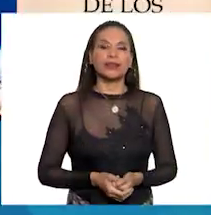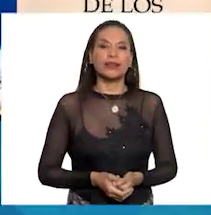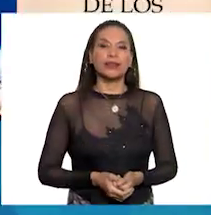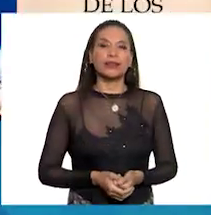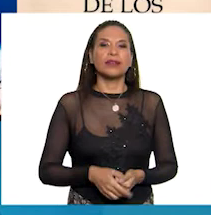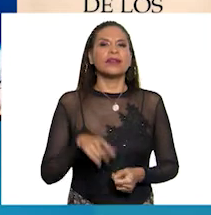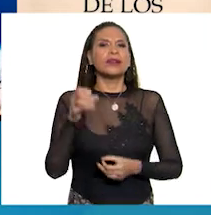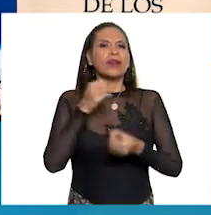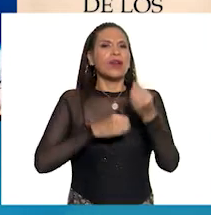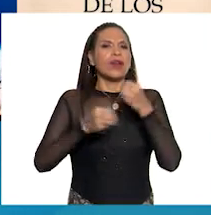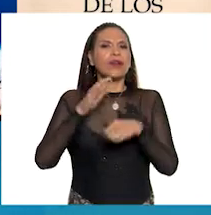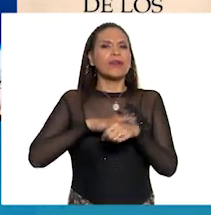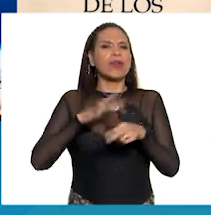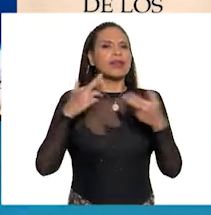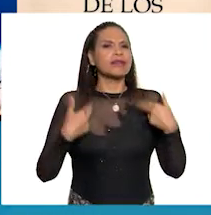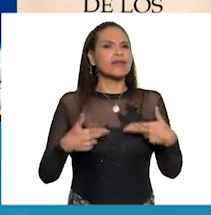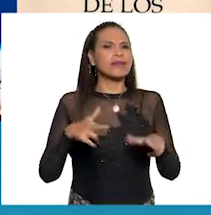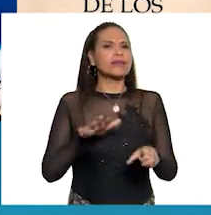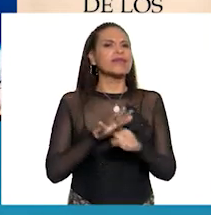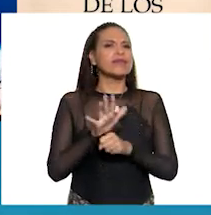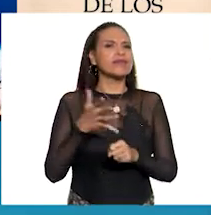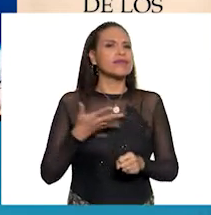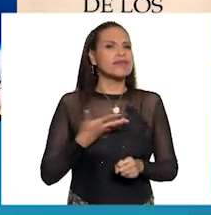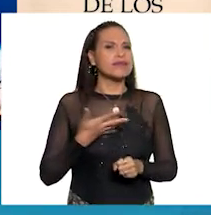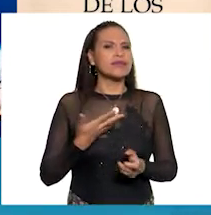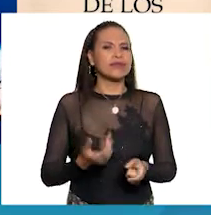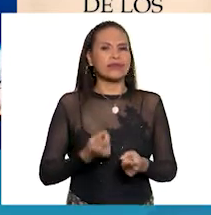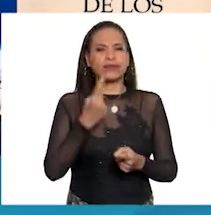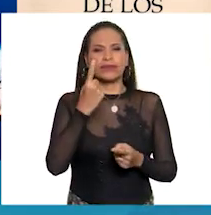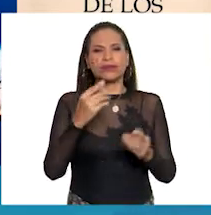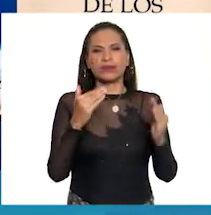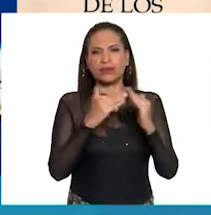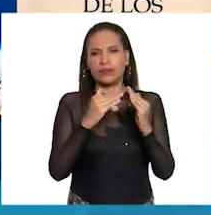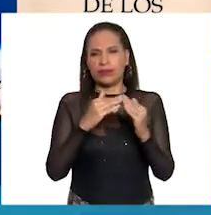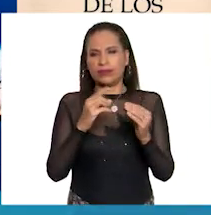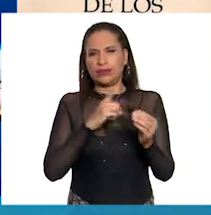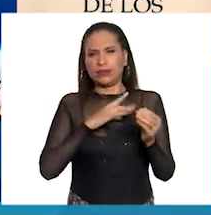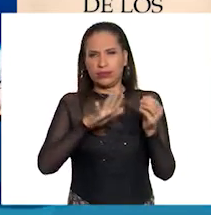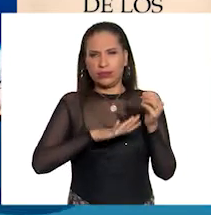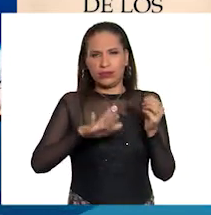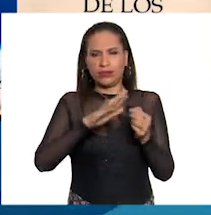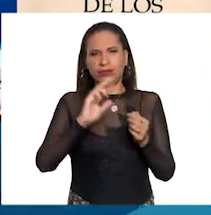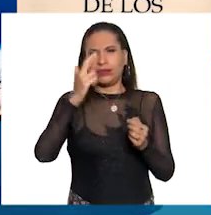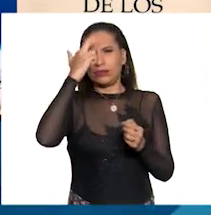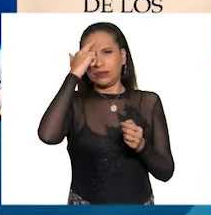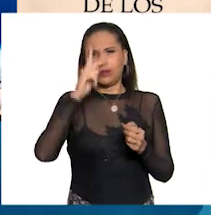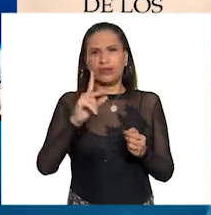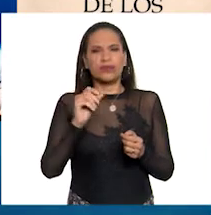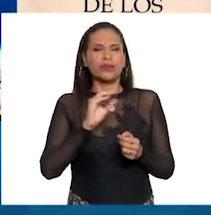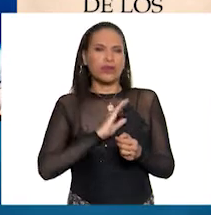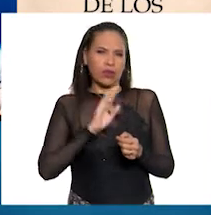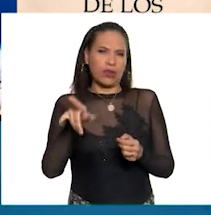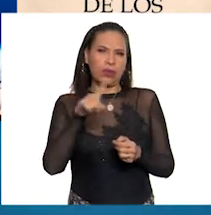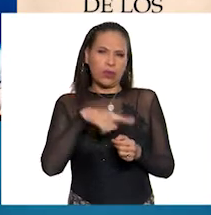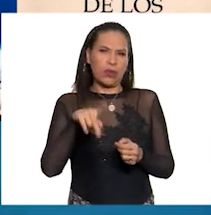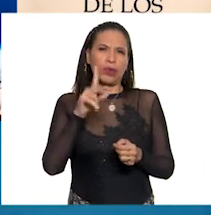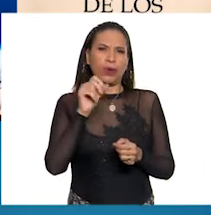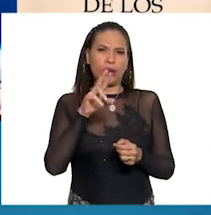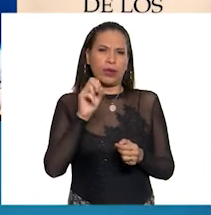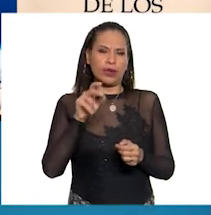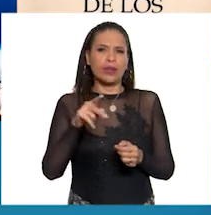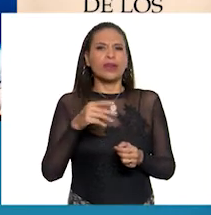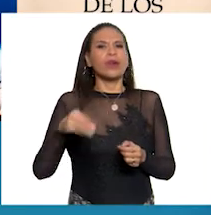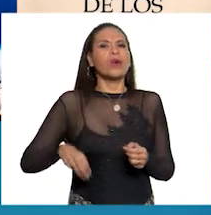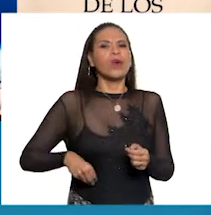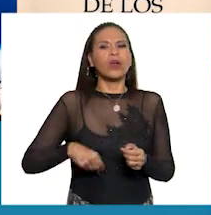Entre sus obras más representativas se encuentran Un hogar sólido, Los recuerdos del porvenir y La culpa es de los